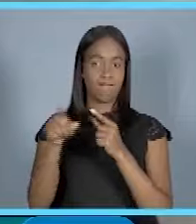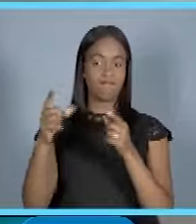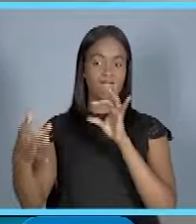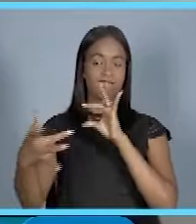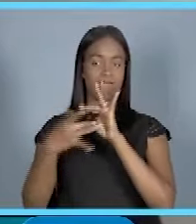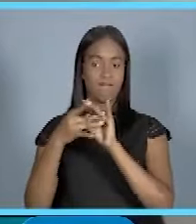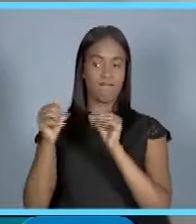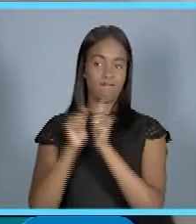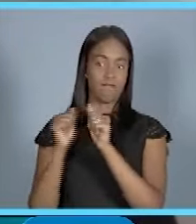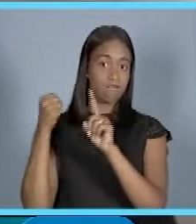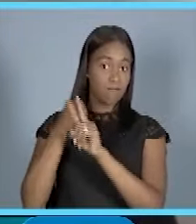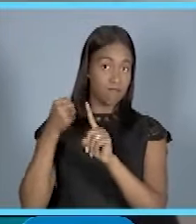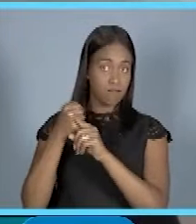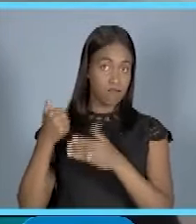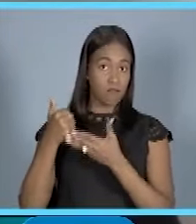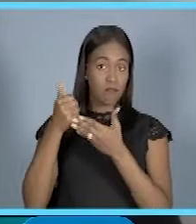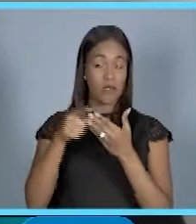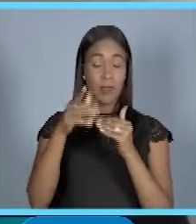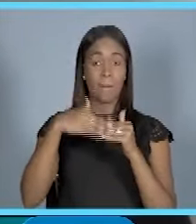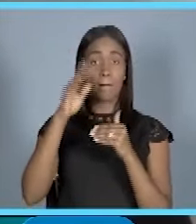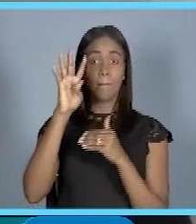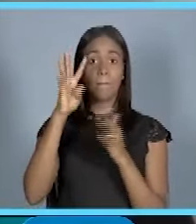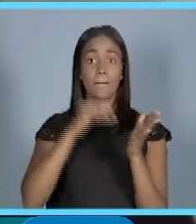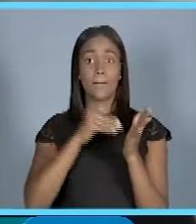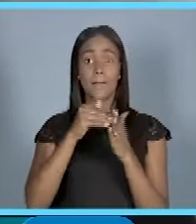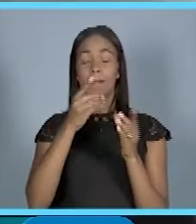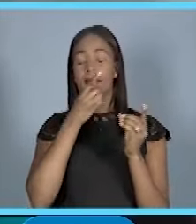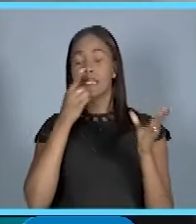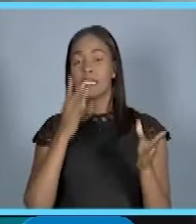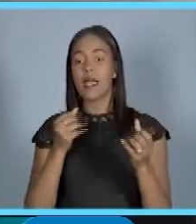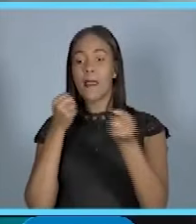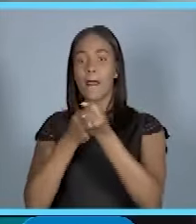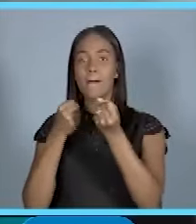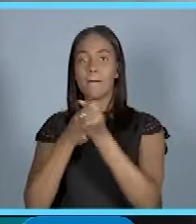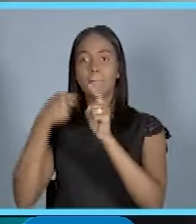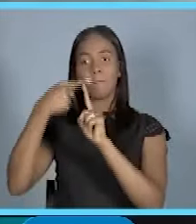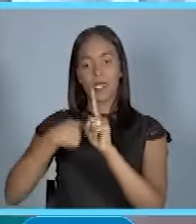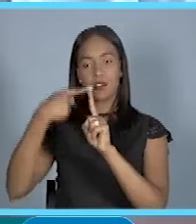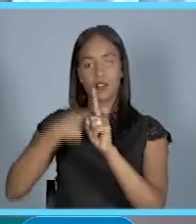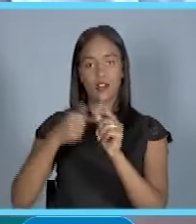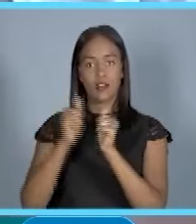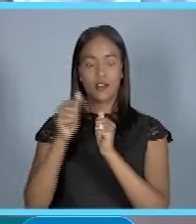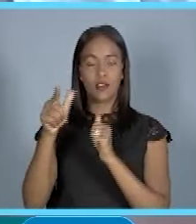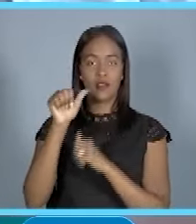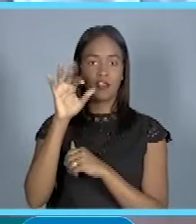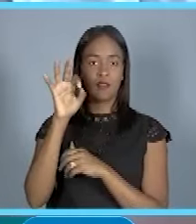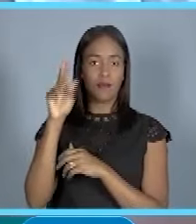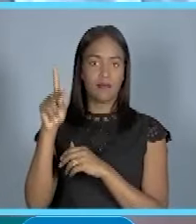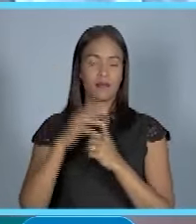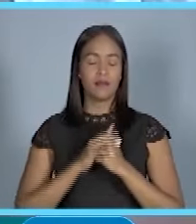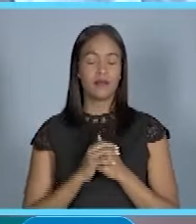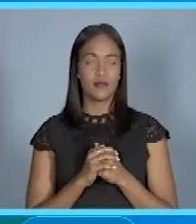esta lucha en favor de los más de 4 millones de dominicanos que aportan mensualmente a las AFP.